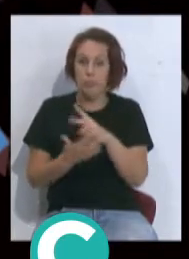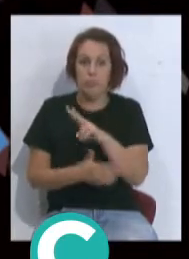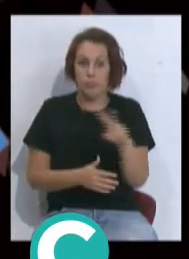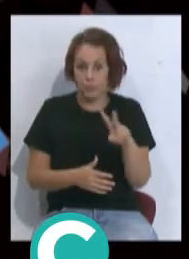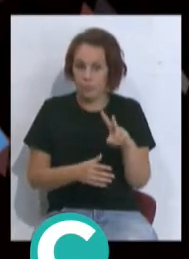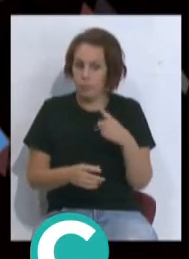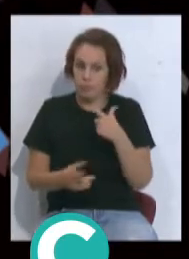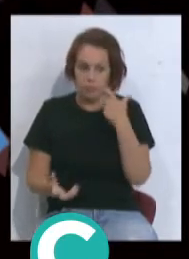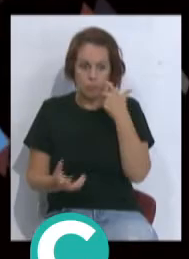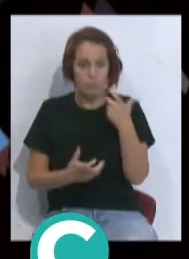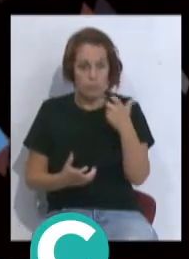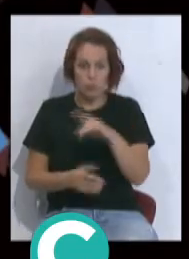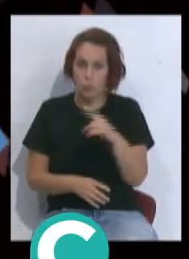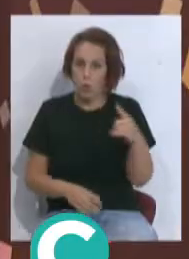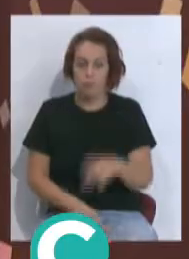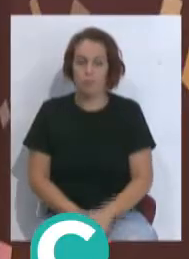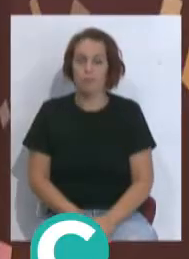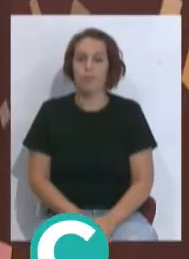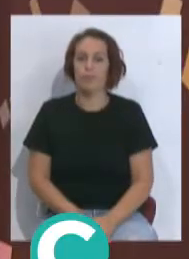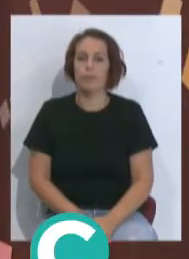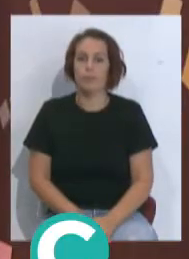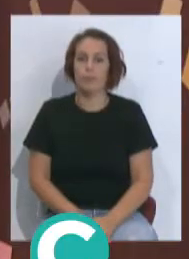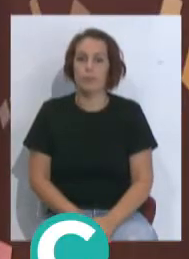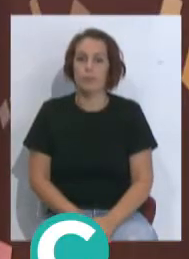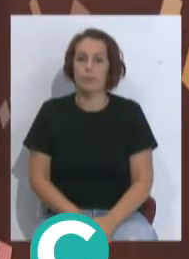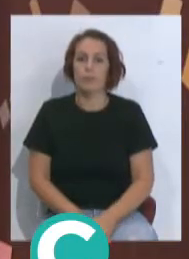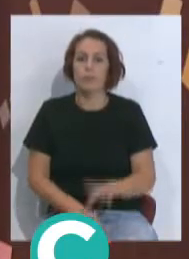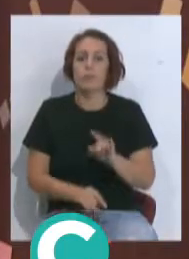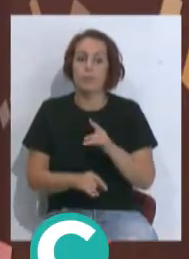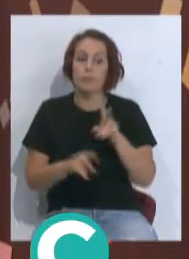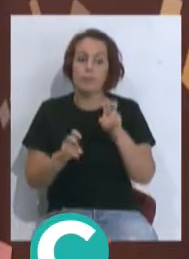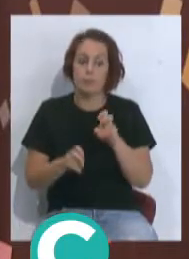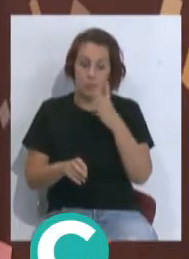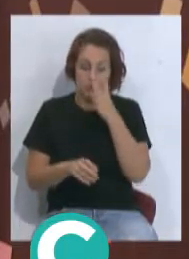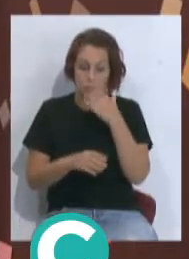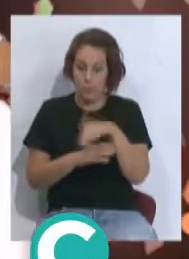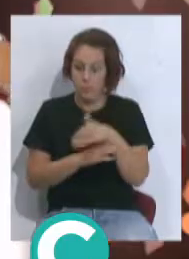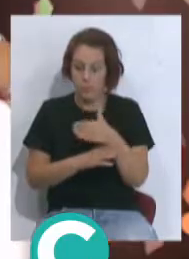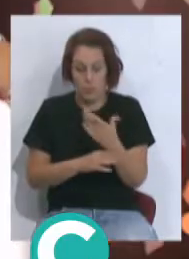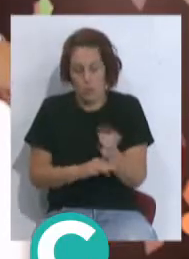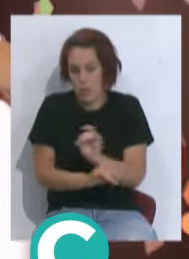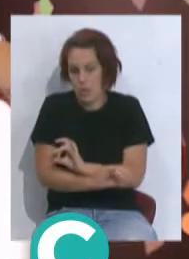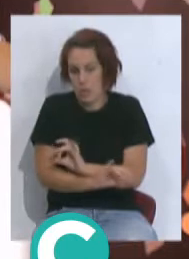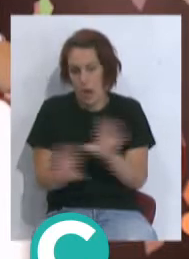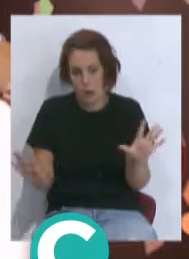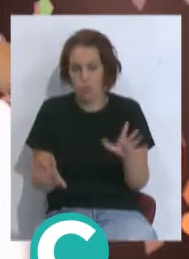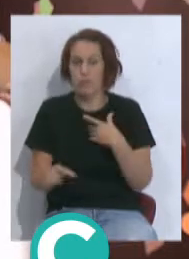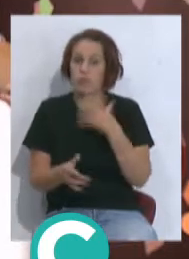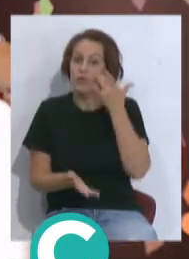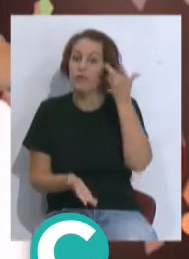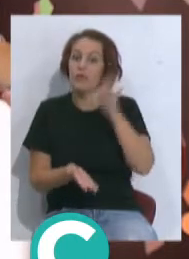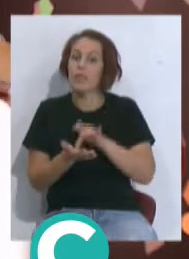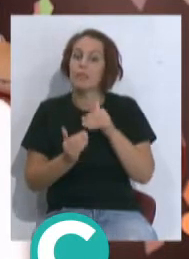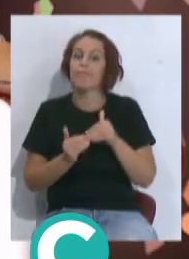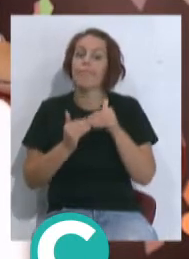ser todavía más latente. Uh-huh. Sí, vamos, el tema del carnaval callejero es muy claro, es que la fecha se